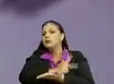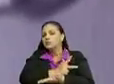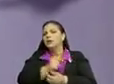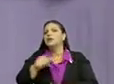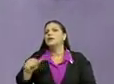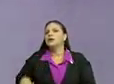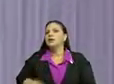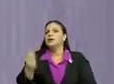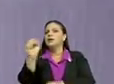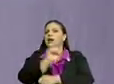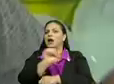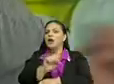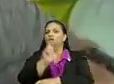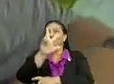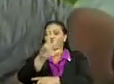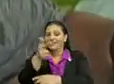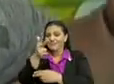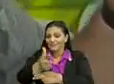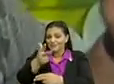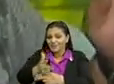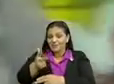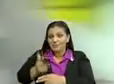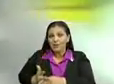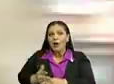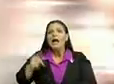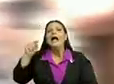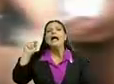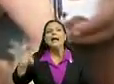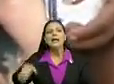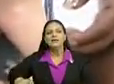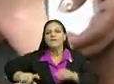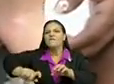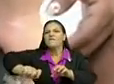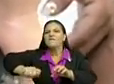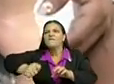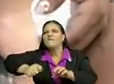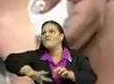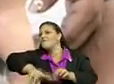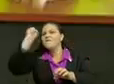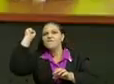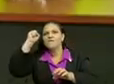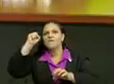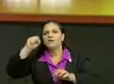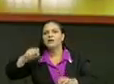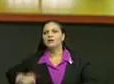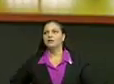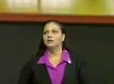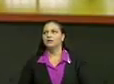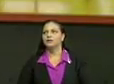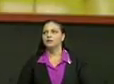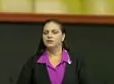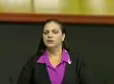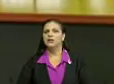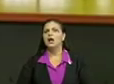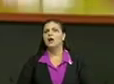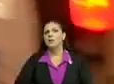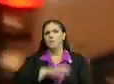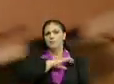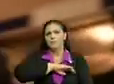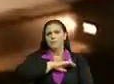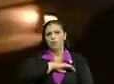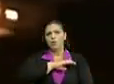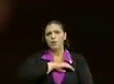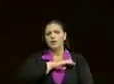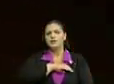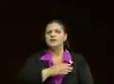a 3 carros en la misma noche. En menos de media hora asaltaron 3 carros. Y fue detenido solo por horas. La Policía Nacional dio detalles de por qué le quitaron